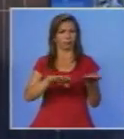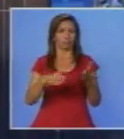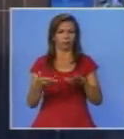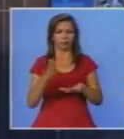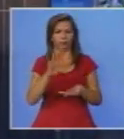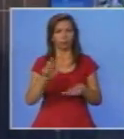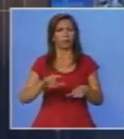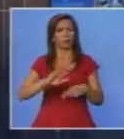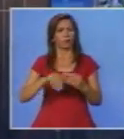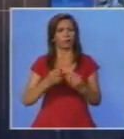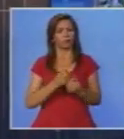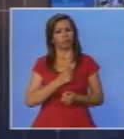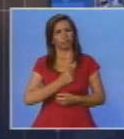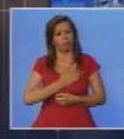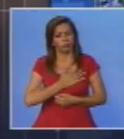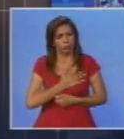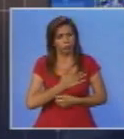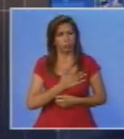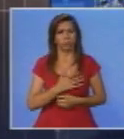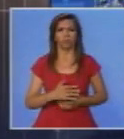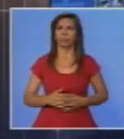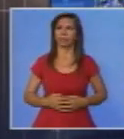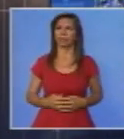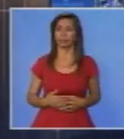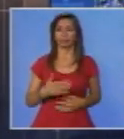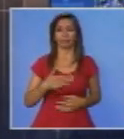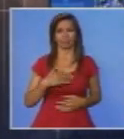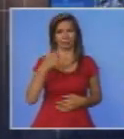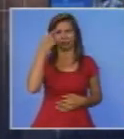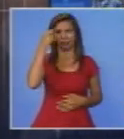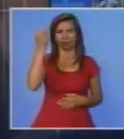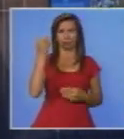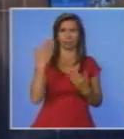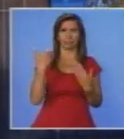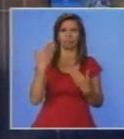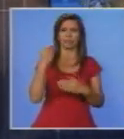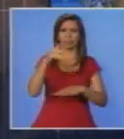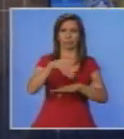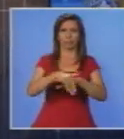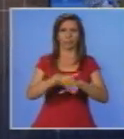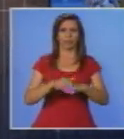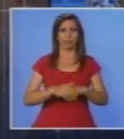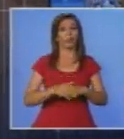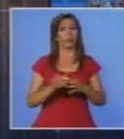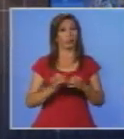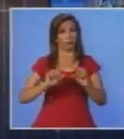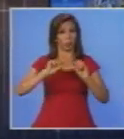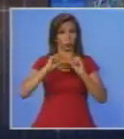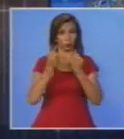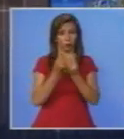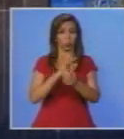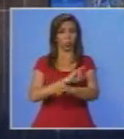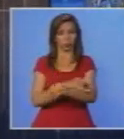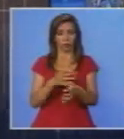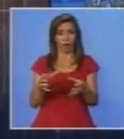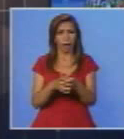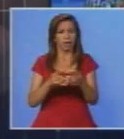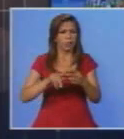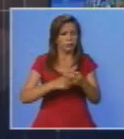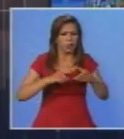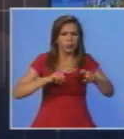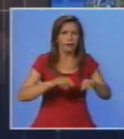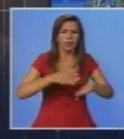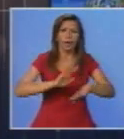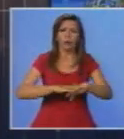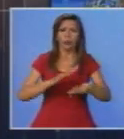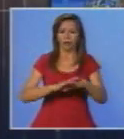vida. María Josefa, buenas tardes. Hola Gisela, amigos, buenas tardes. Así es, la Junta Investigadora trabaja ya para determinar